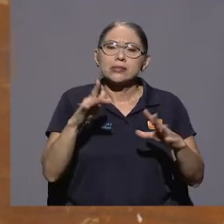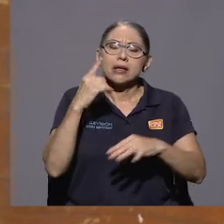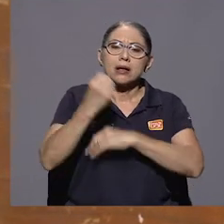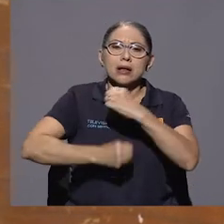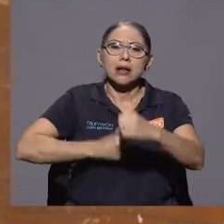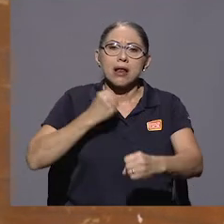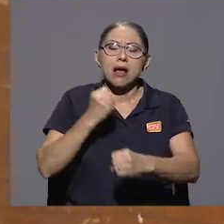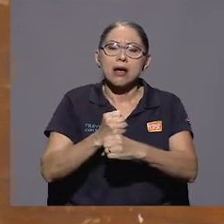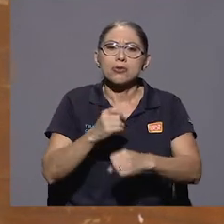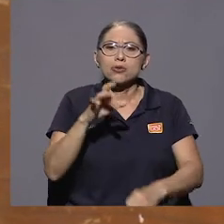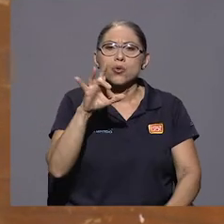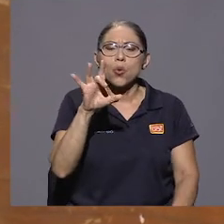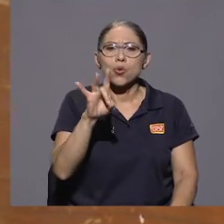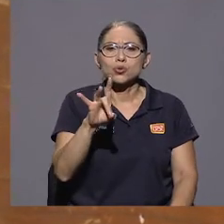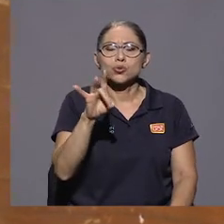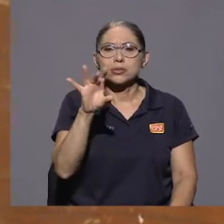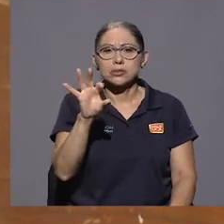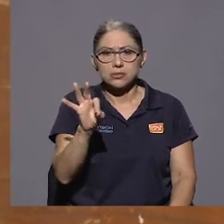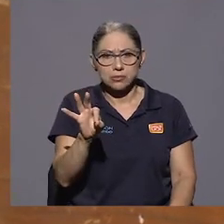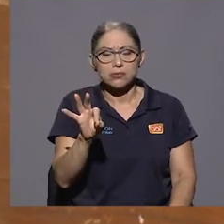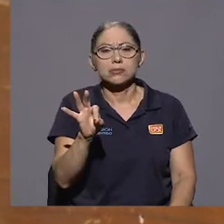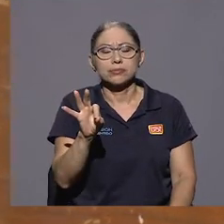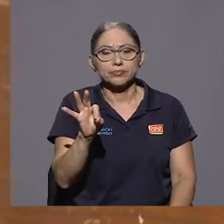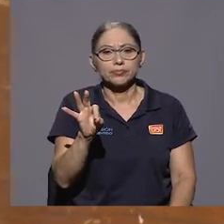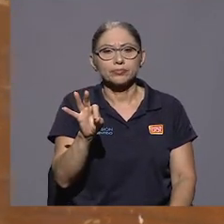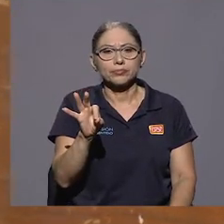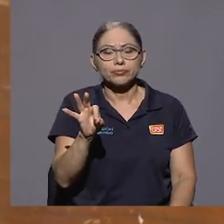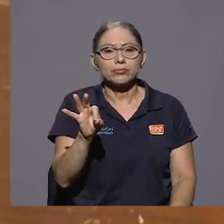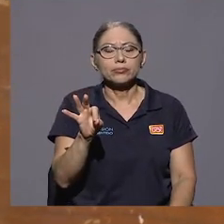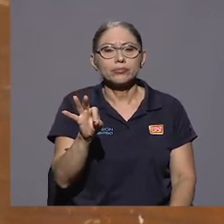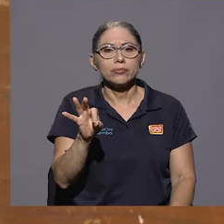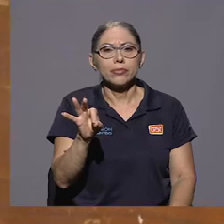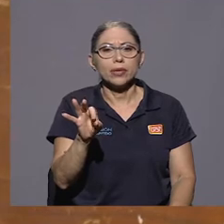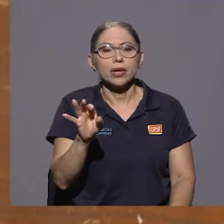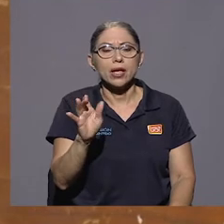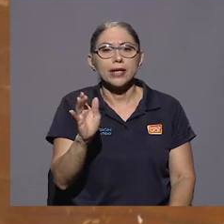el año 89